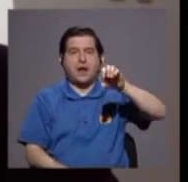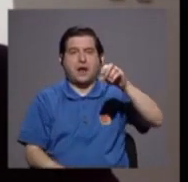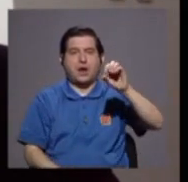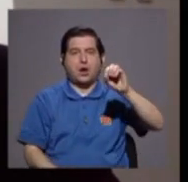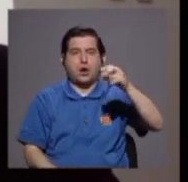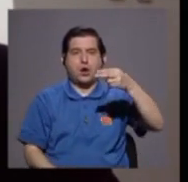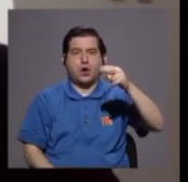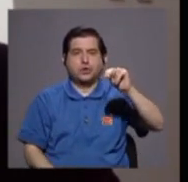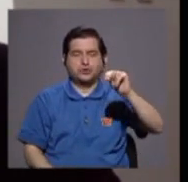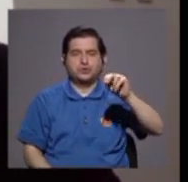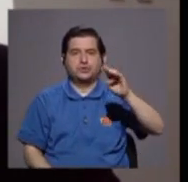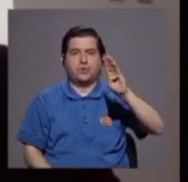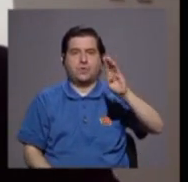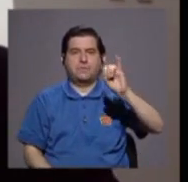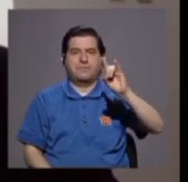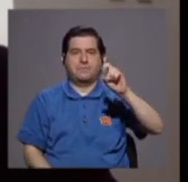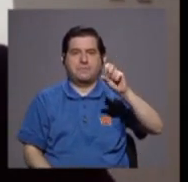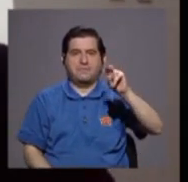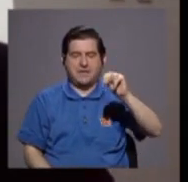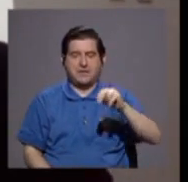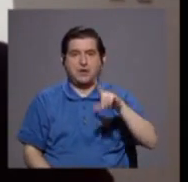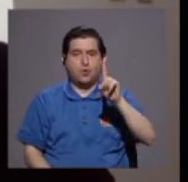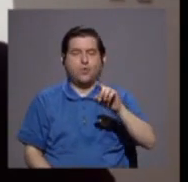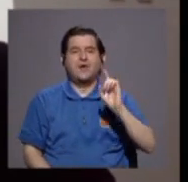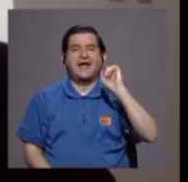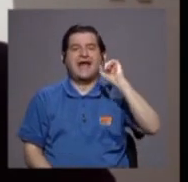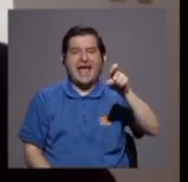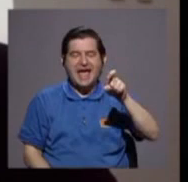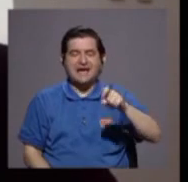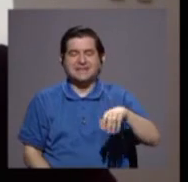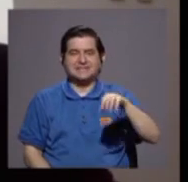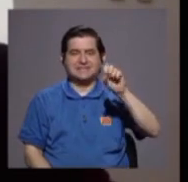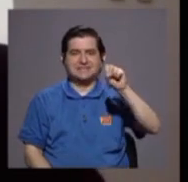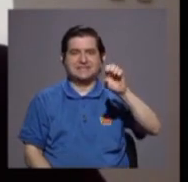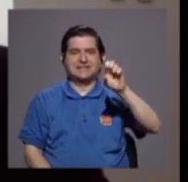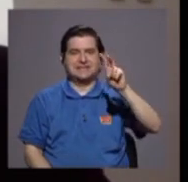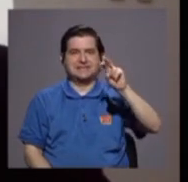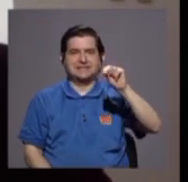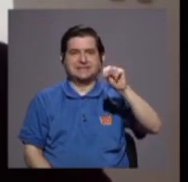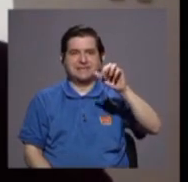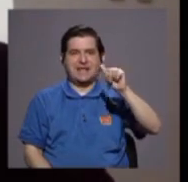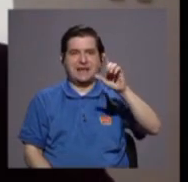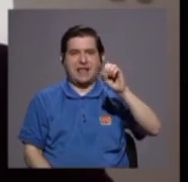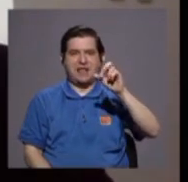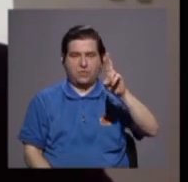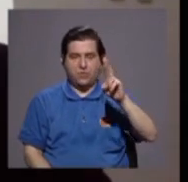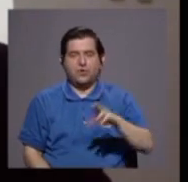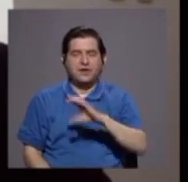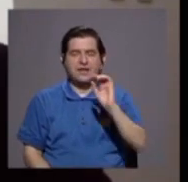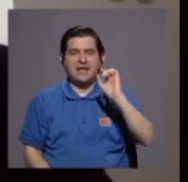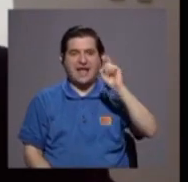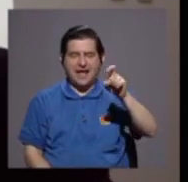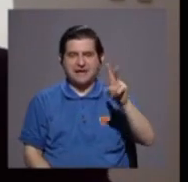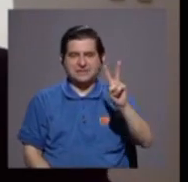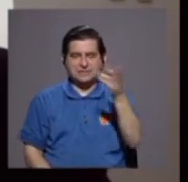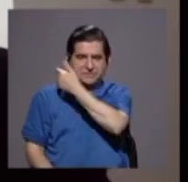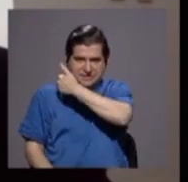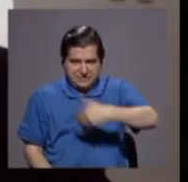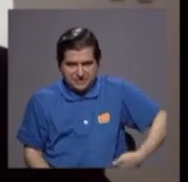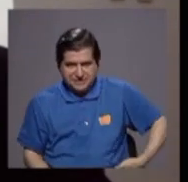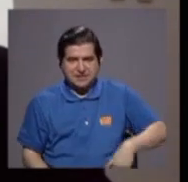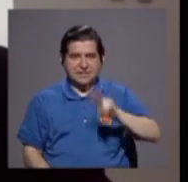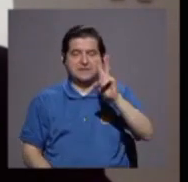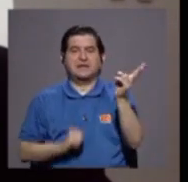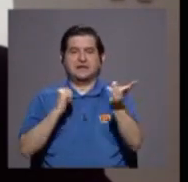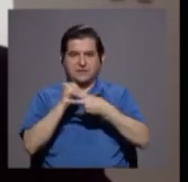un senador o un ex senador, ex vicepresidente de Estados Unidos durante los dos periodos